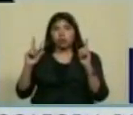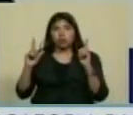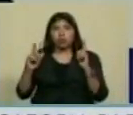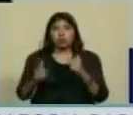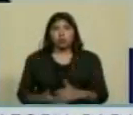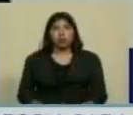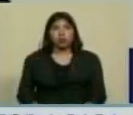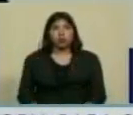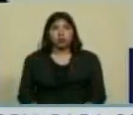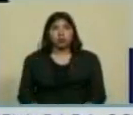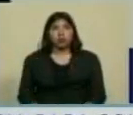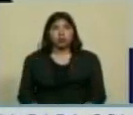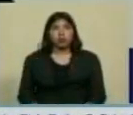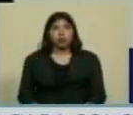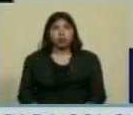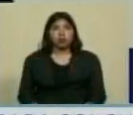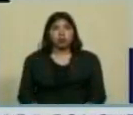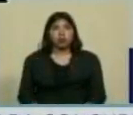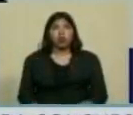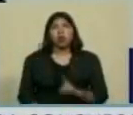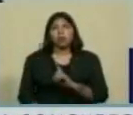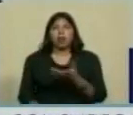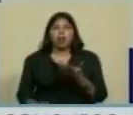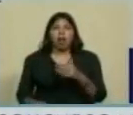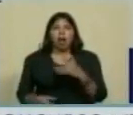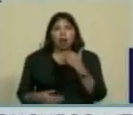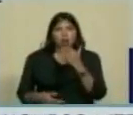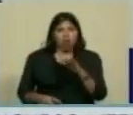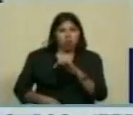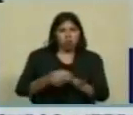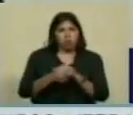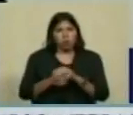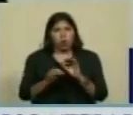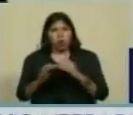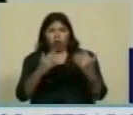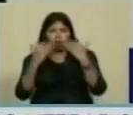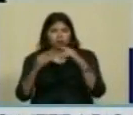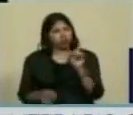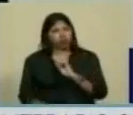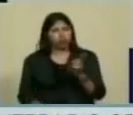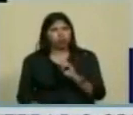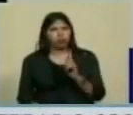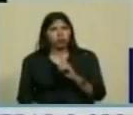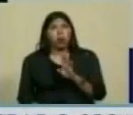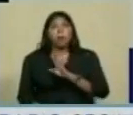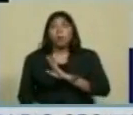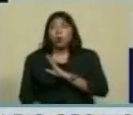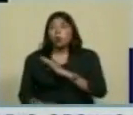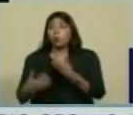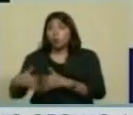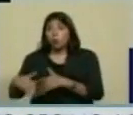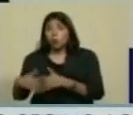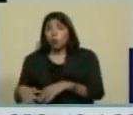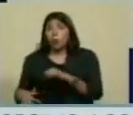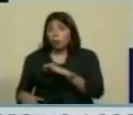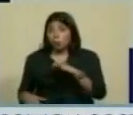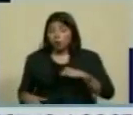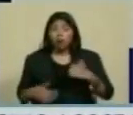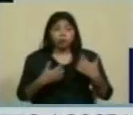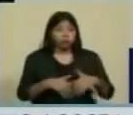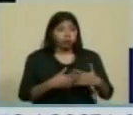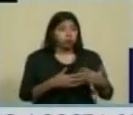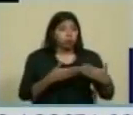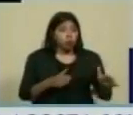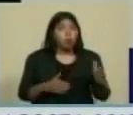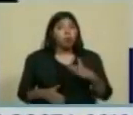el condicionamiento o el chantaje. Y por eso es tan importante que hoy tanto el empresariado público como el privado pueda mirar hacia estos